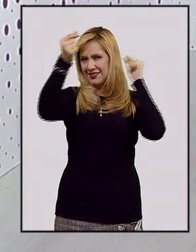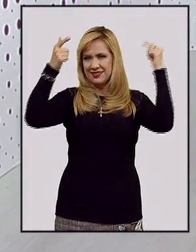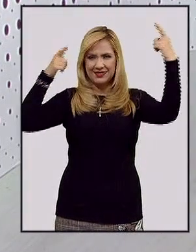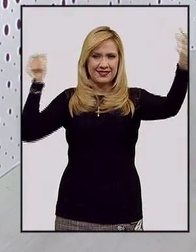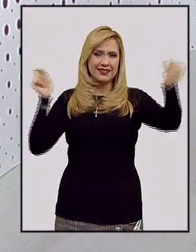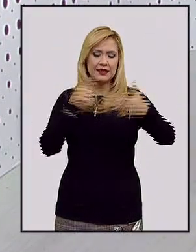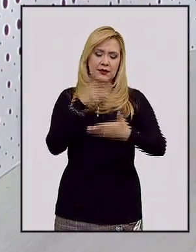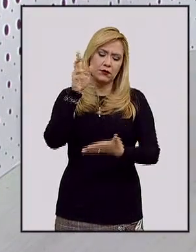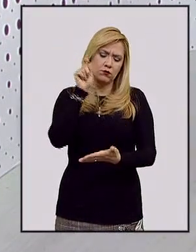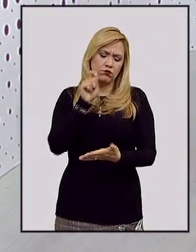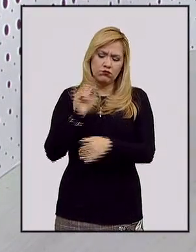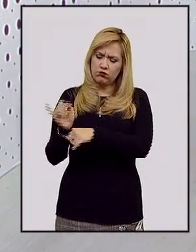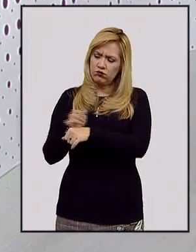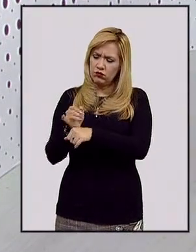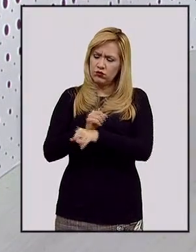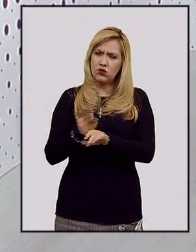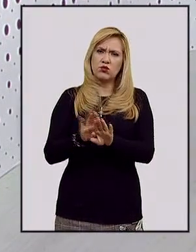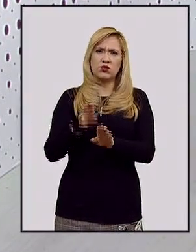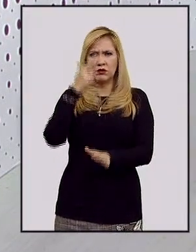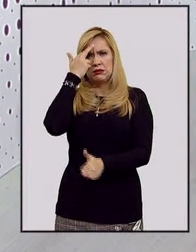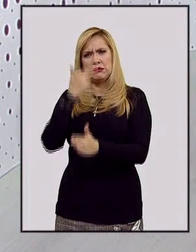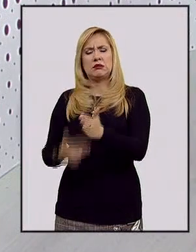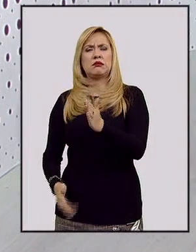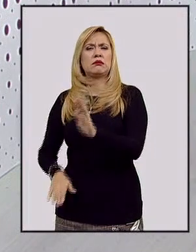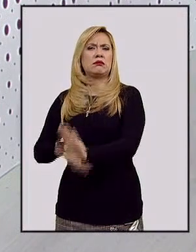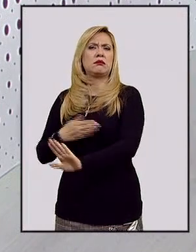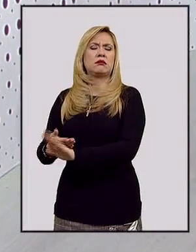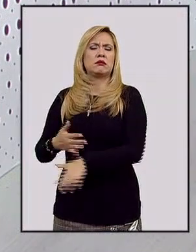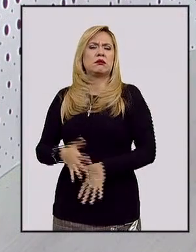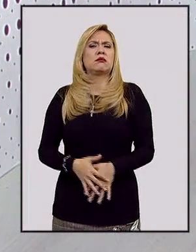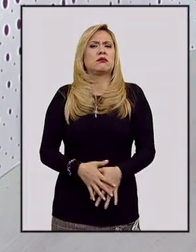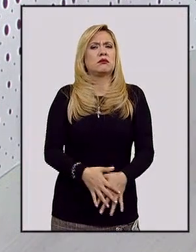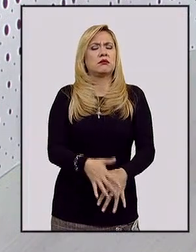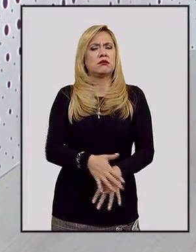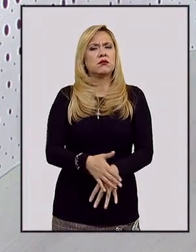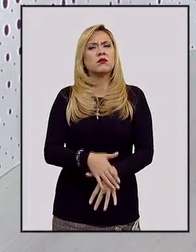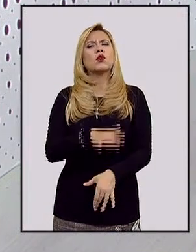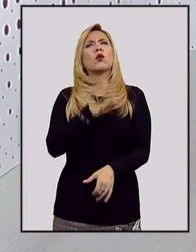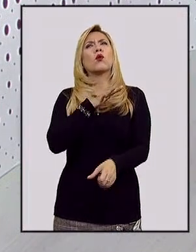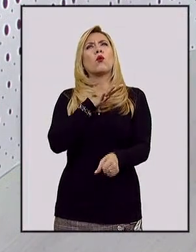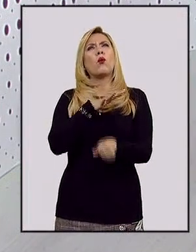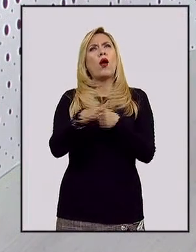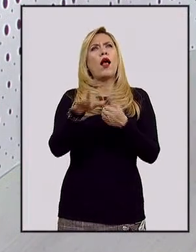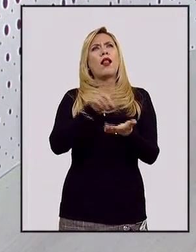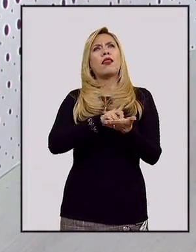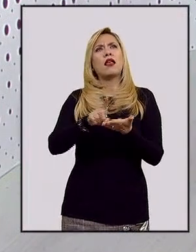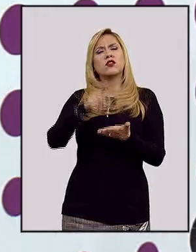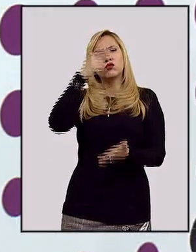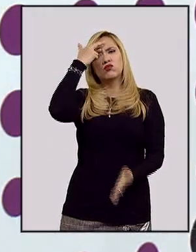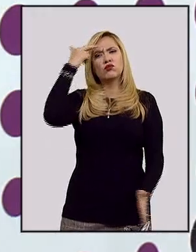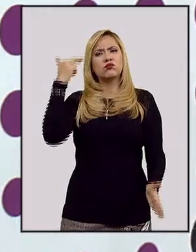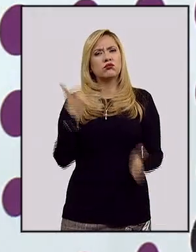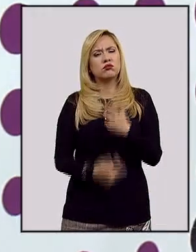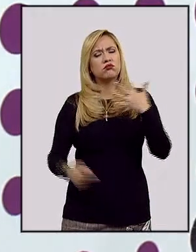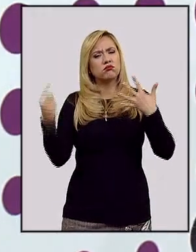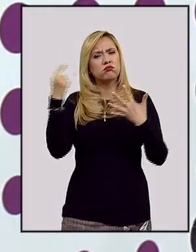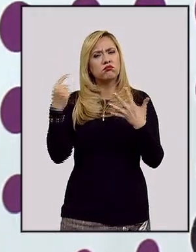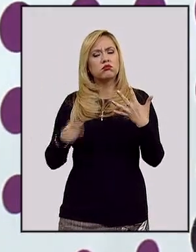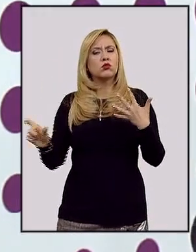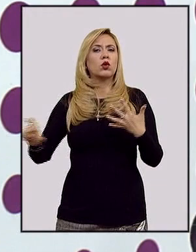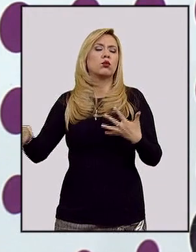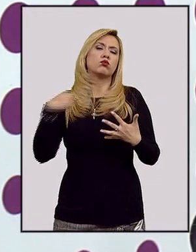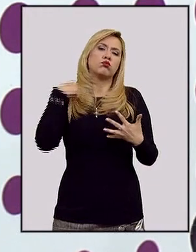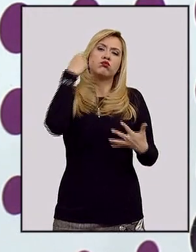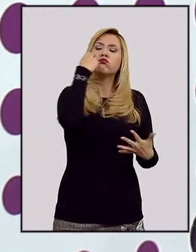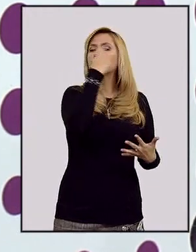obstétrica, está enfocado al tema de derechos. ¿Qué derechos se violentan de las mujeres cuando se deciden sobre sí mismas, sobre su propio